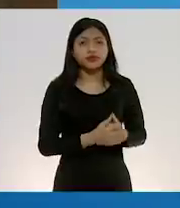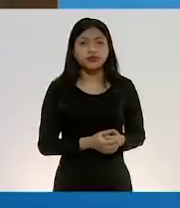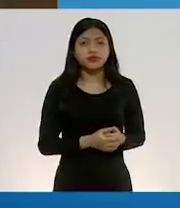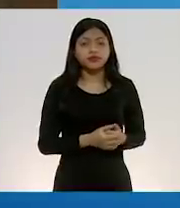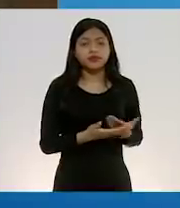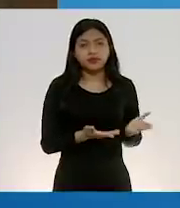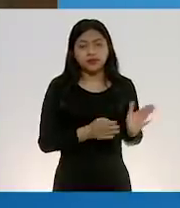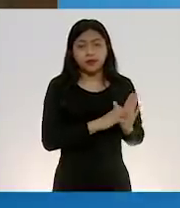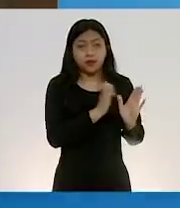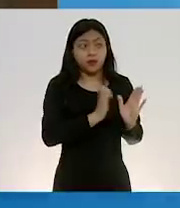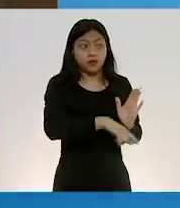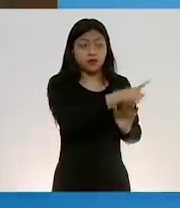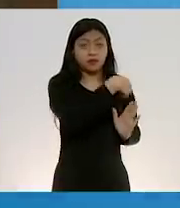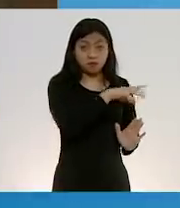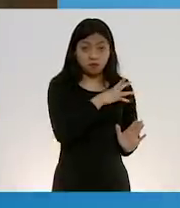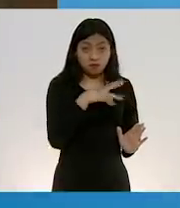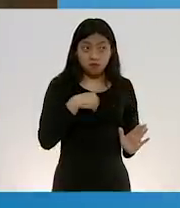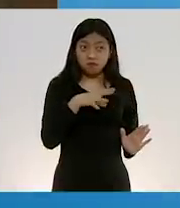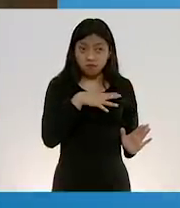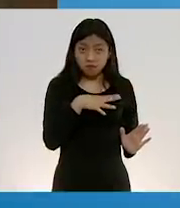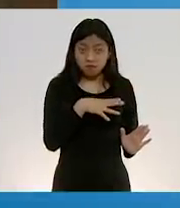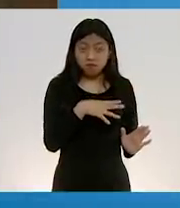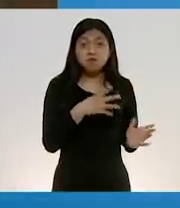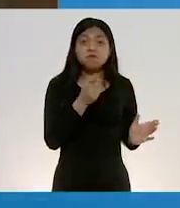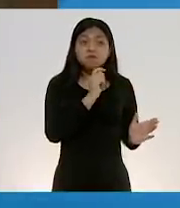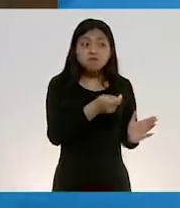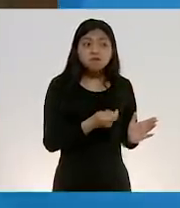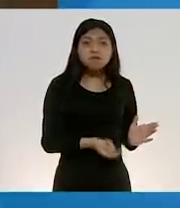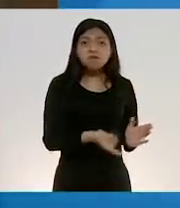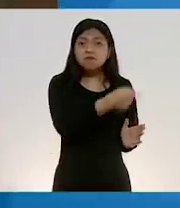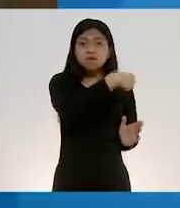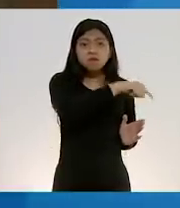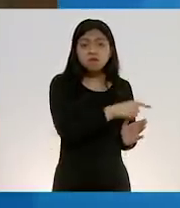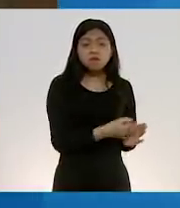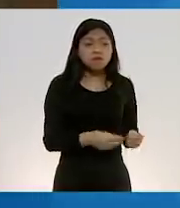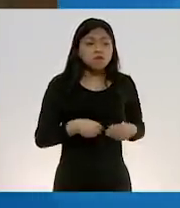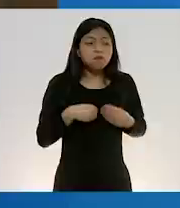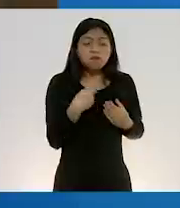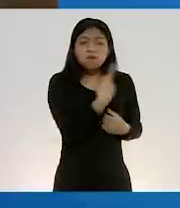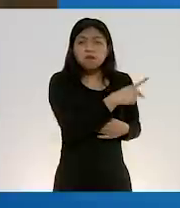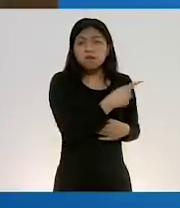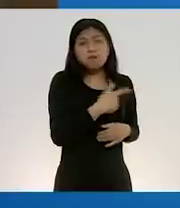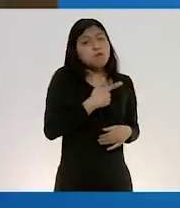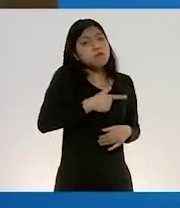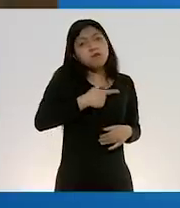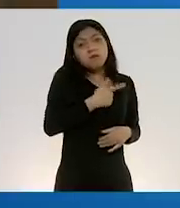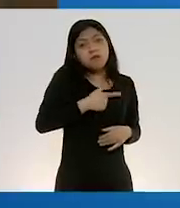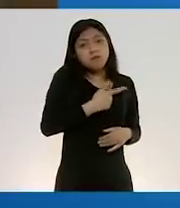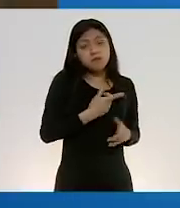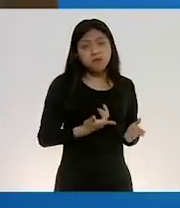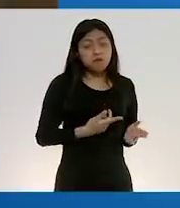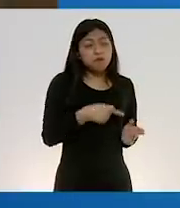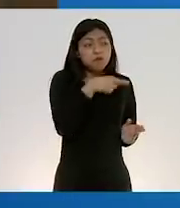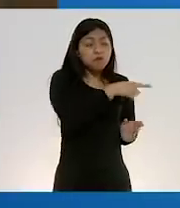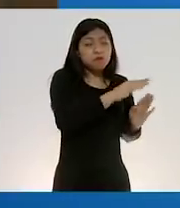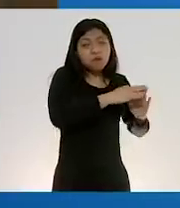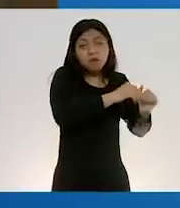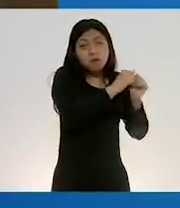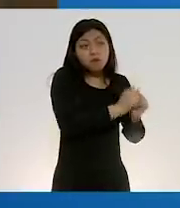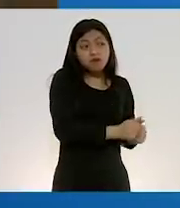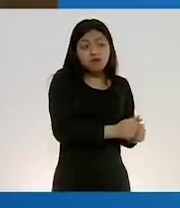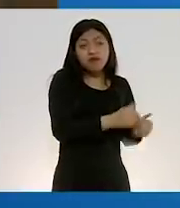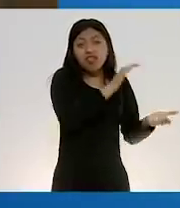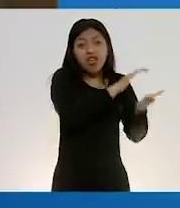estoy pensando en una relación estable, por su propia voluntad, sin necesidad de pasar por la Iglesia. Cuesta